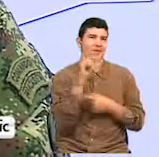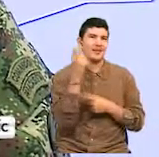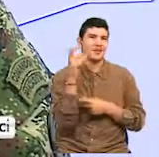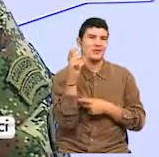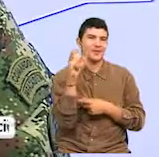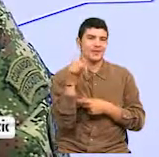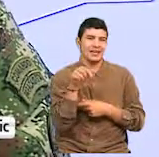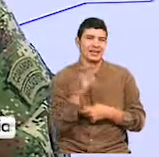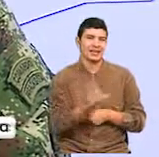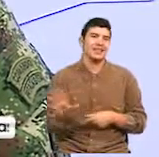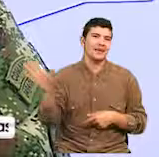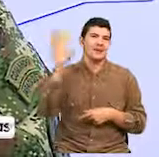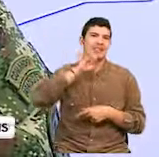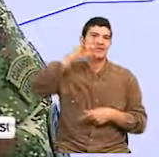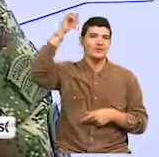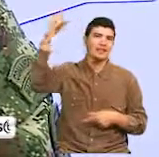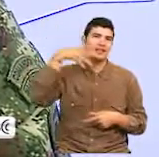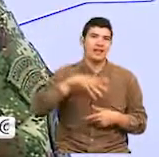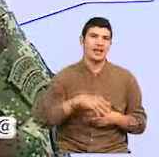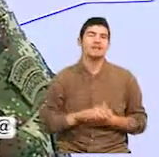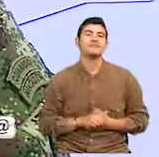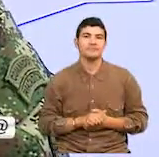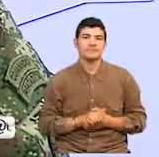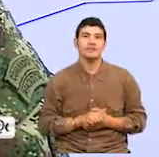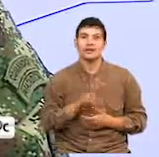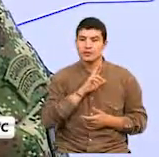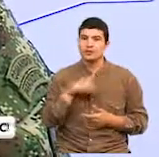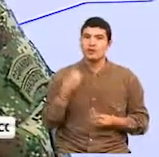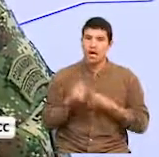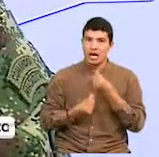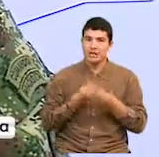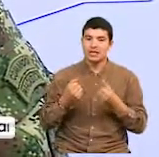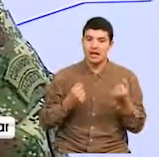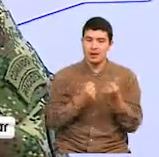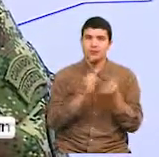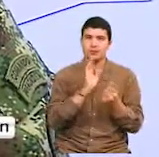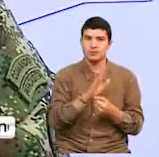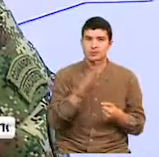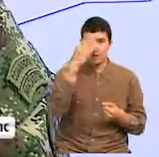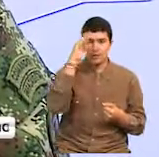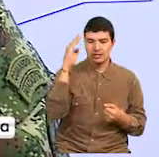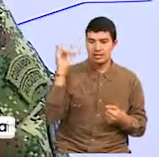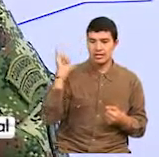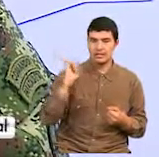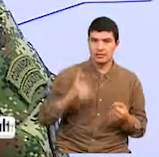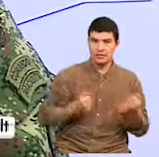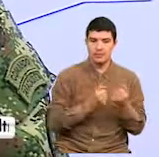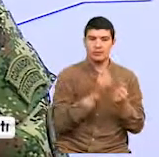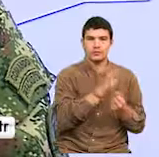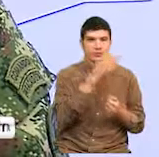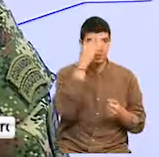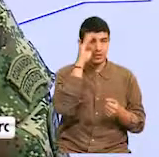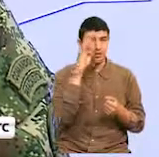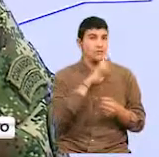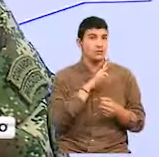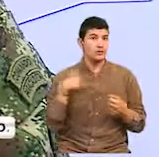del departamento y de la ciudad de Cúcuta. Eso lo hemos venido haciendo. Nosotros en los últimos